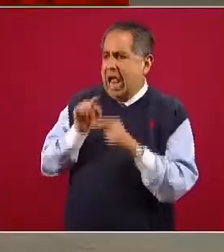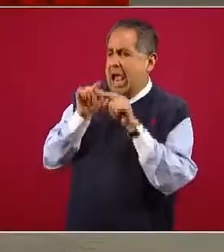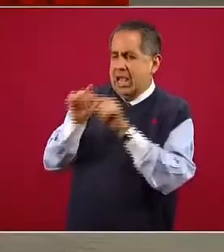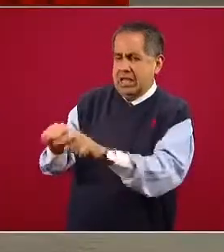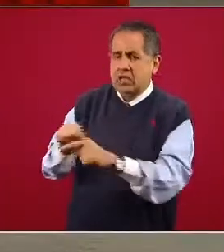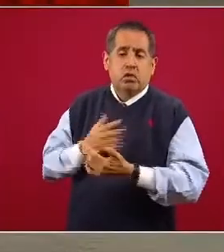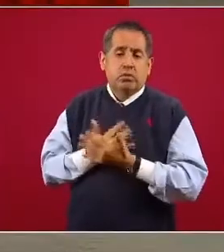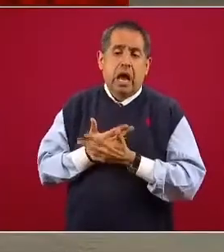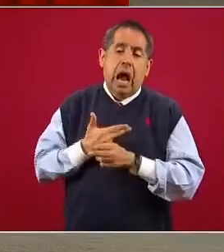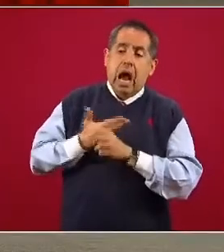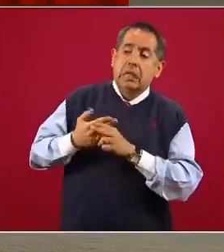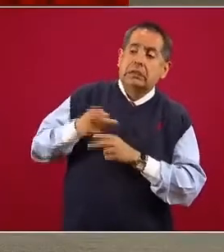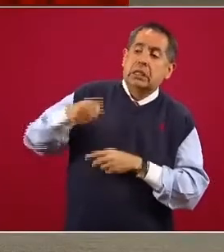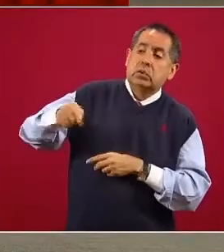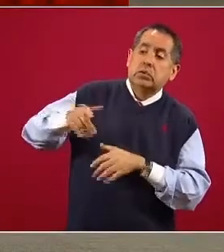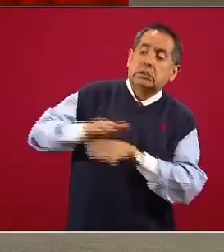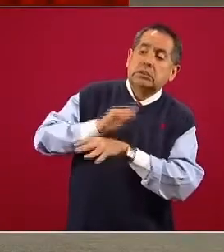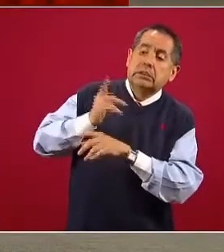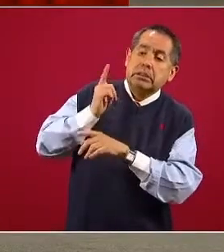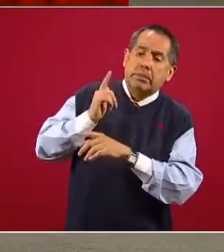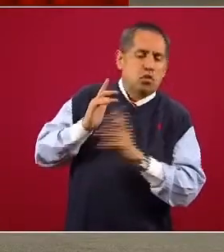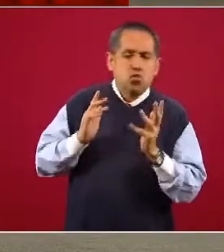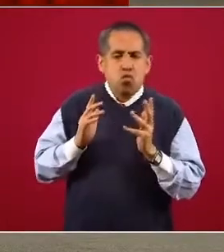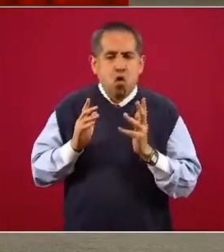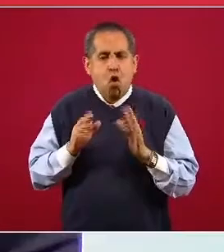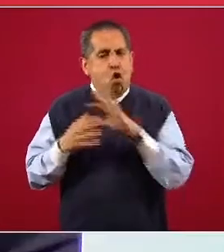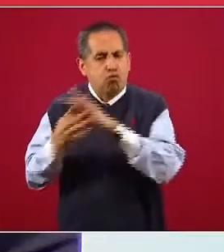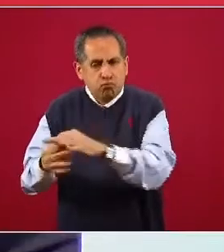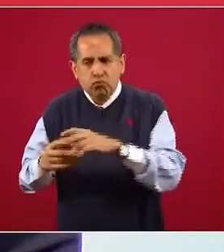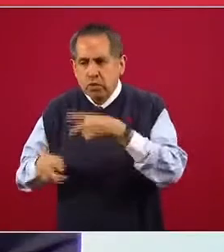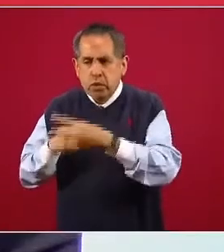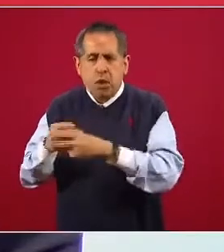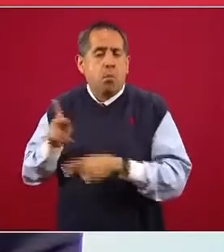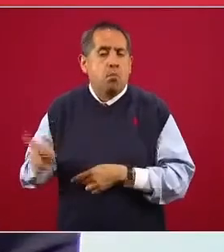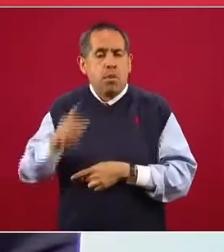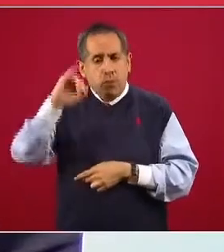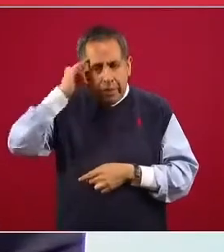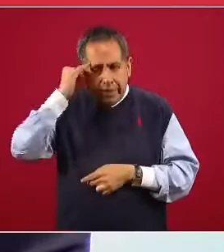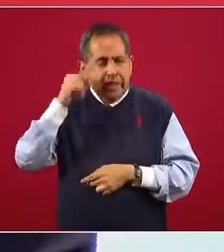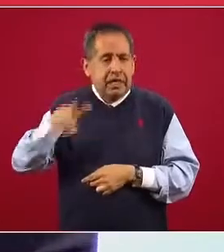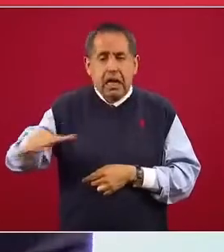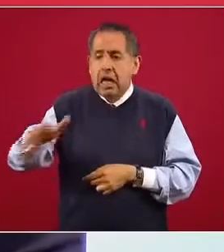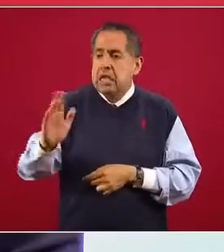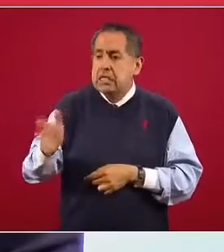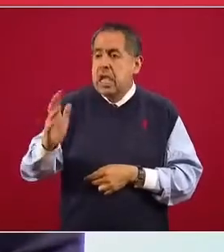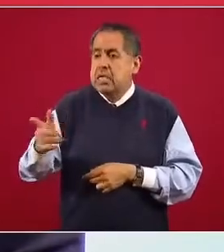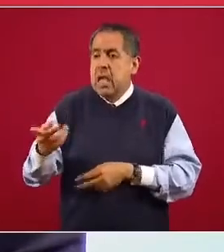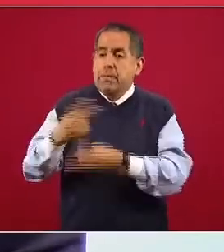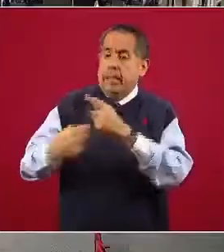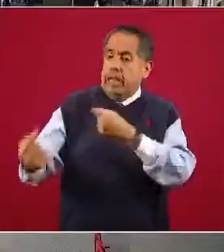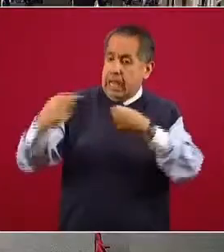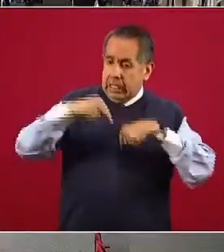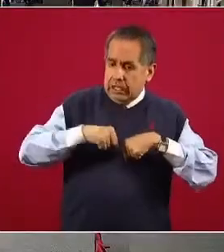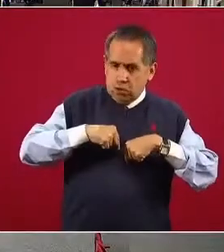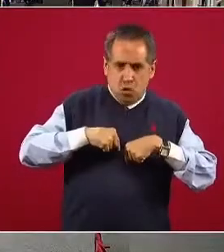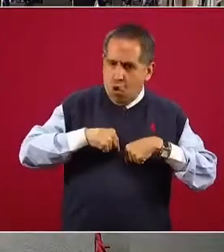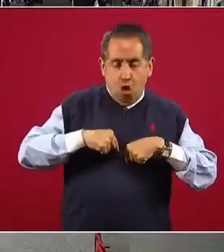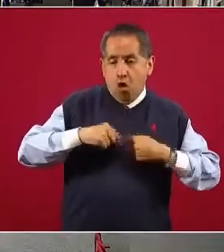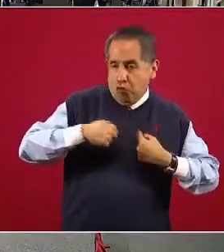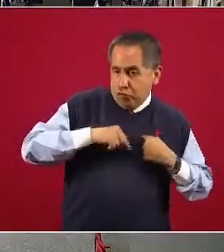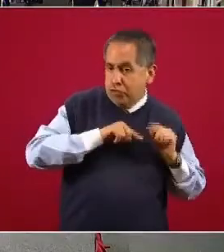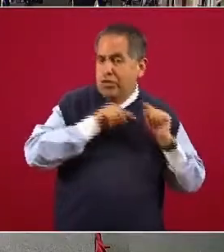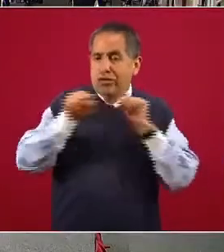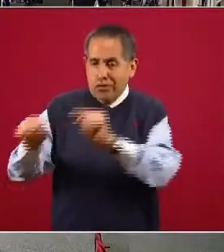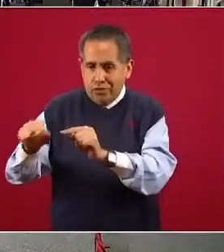No esperar a que la ciudadanía, en este caso las comunidades indígenas o las comunidades rurales, logren ir a las ciudades. Al contrario,